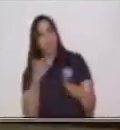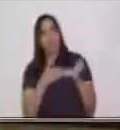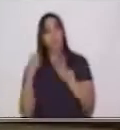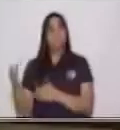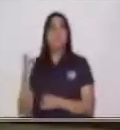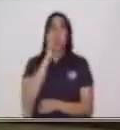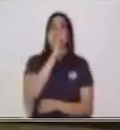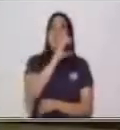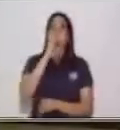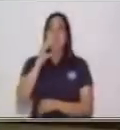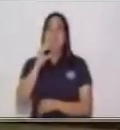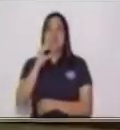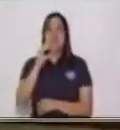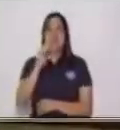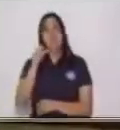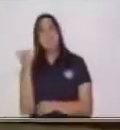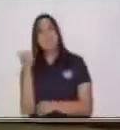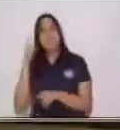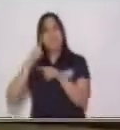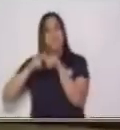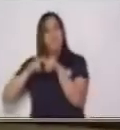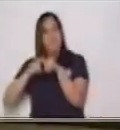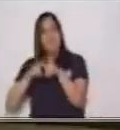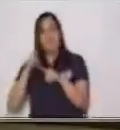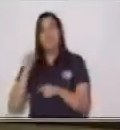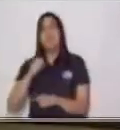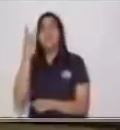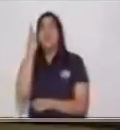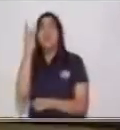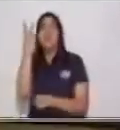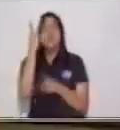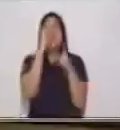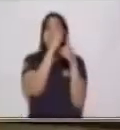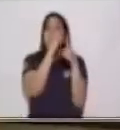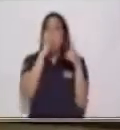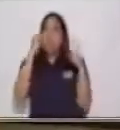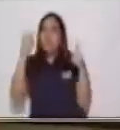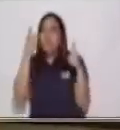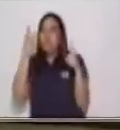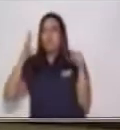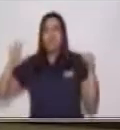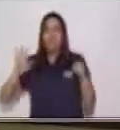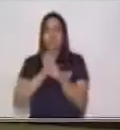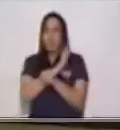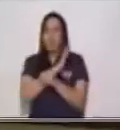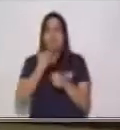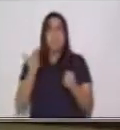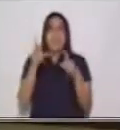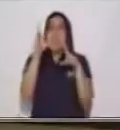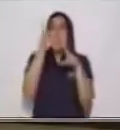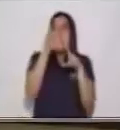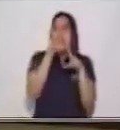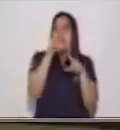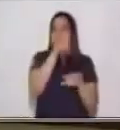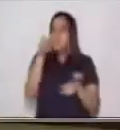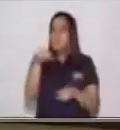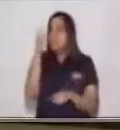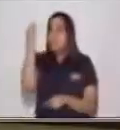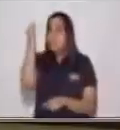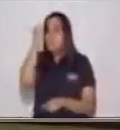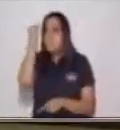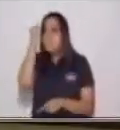la X. En estas oraciones debes de completar con la letra que consideres que es